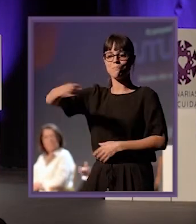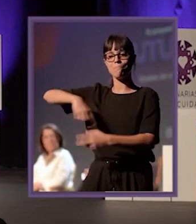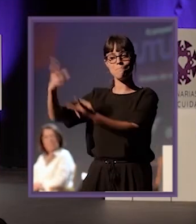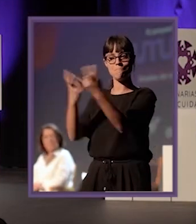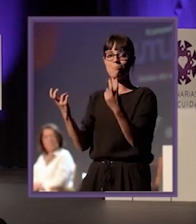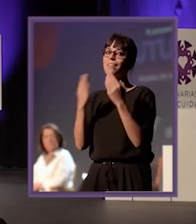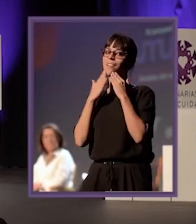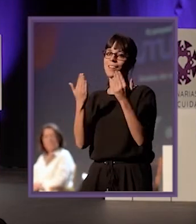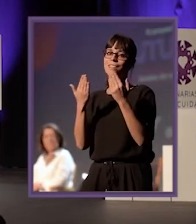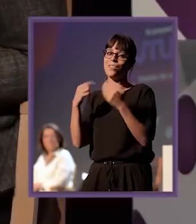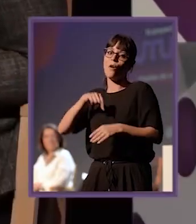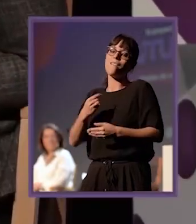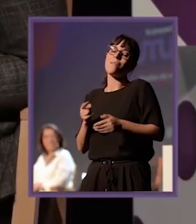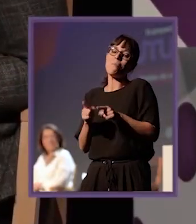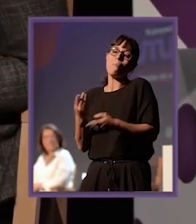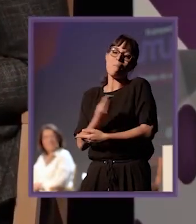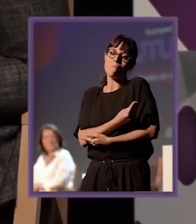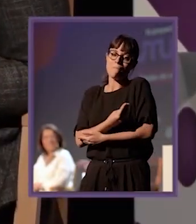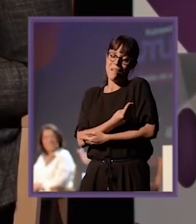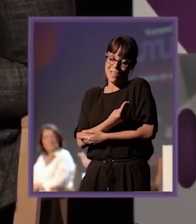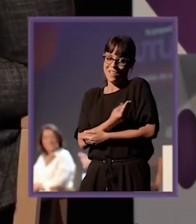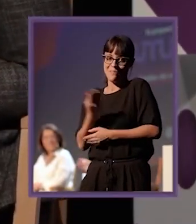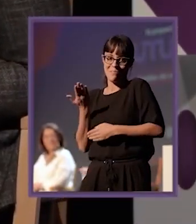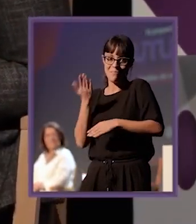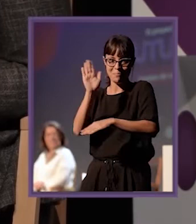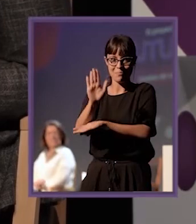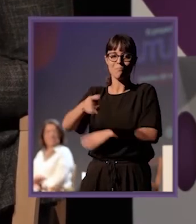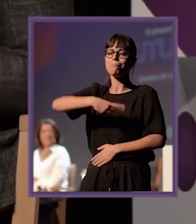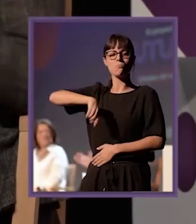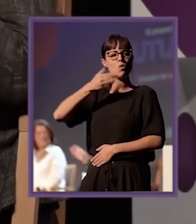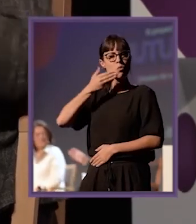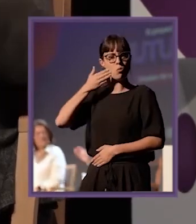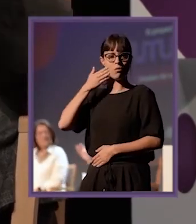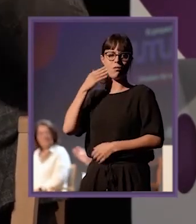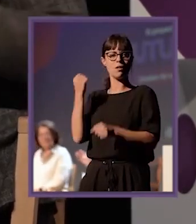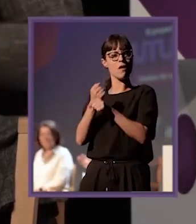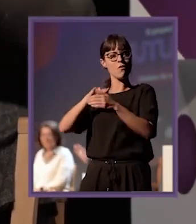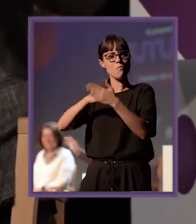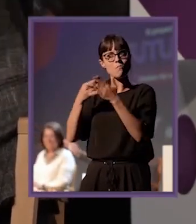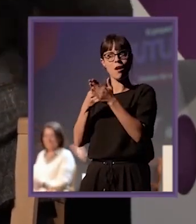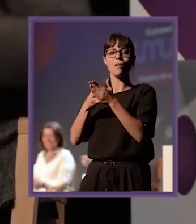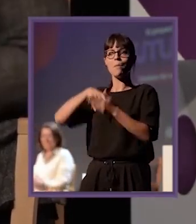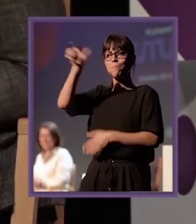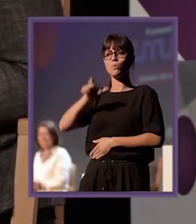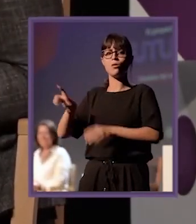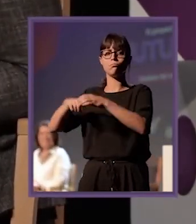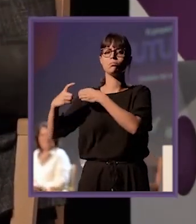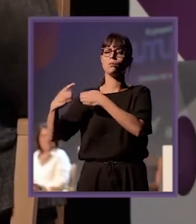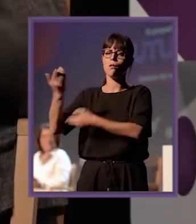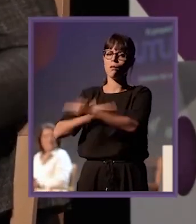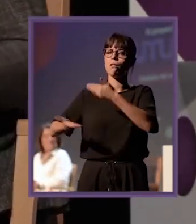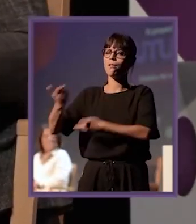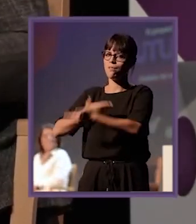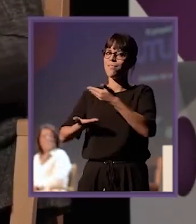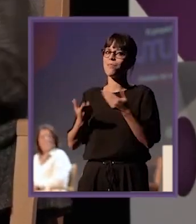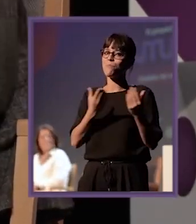este bebé que están haciendo hoy y del que estamos orgullosas. Aunque he de decir que este bebé tiene muchos padres y muchas madres y todos están aquí y es una pena que